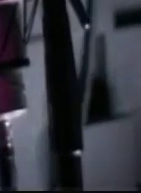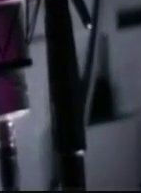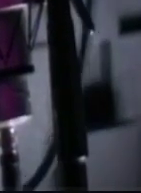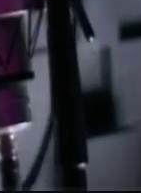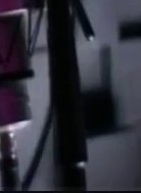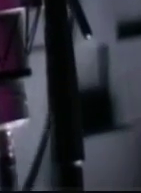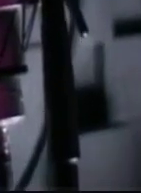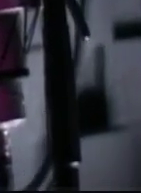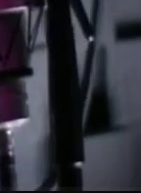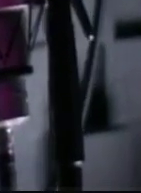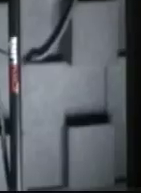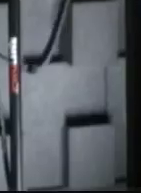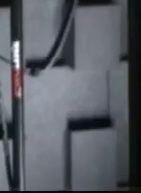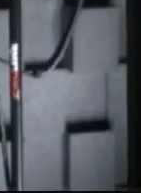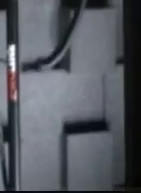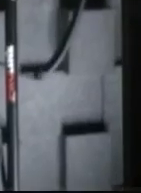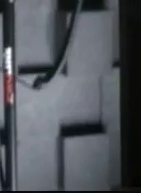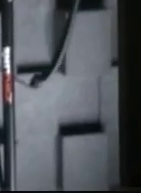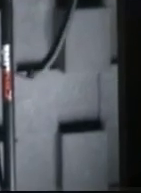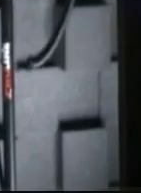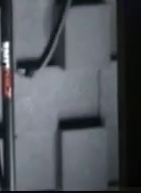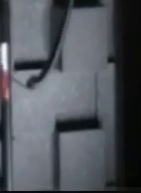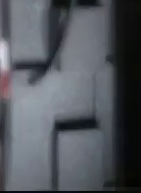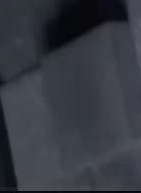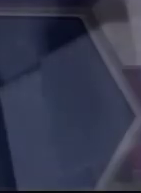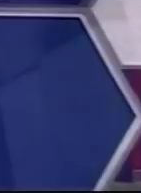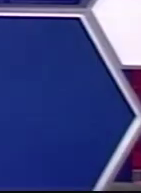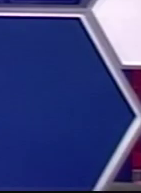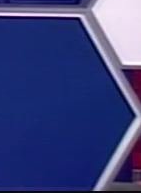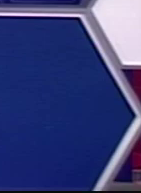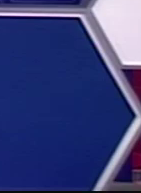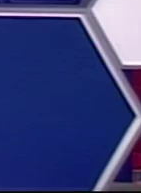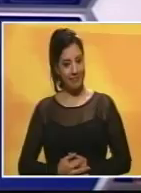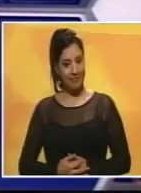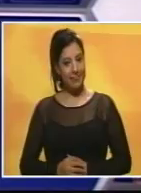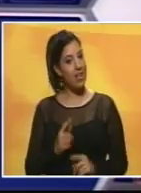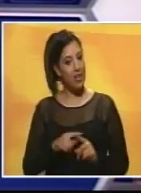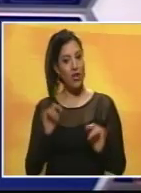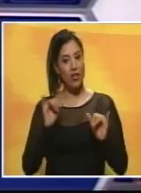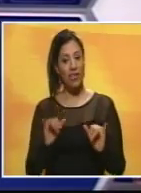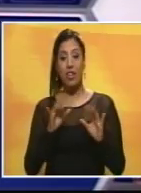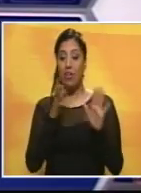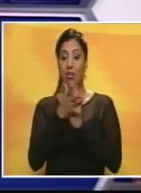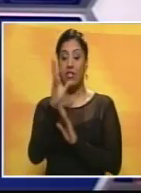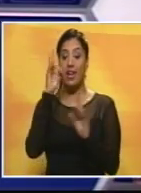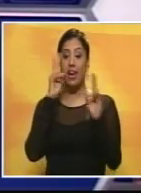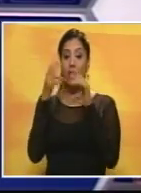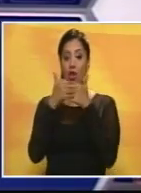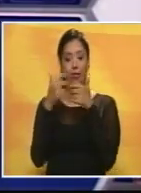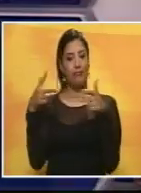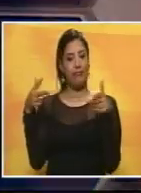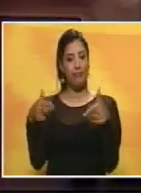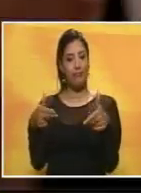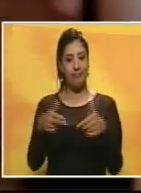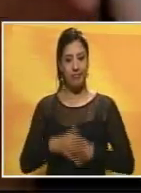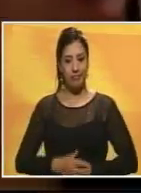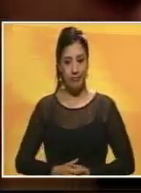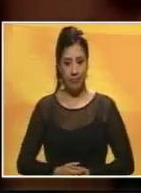happy, happy, happy, happy, happy. Don't know what to say, my legs. Y Belinda confirmó que finalizó su relación con Criss